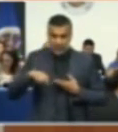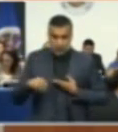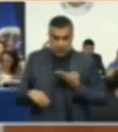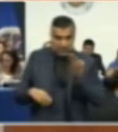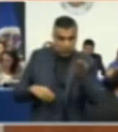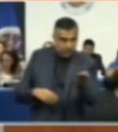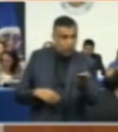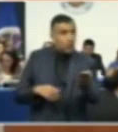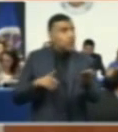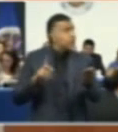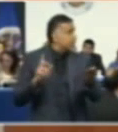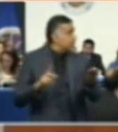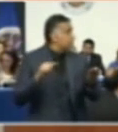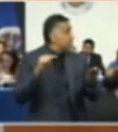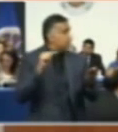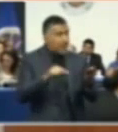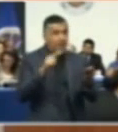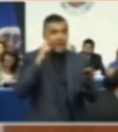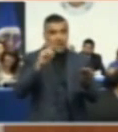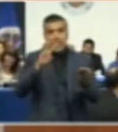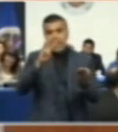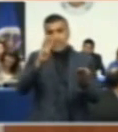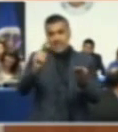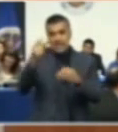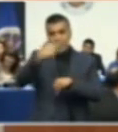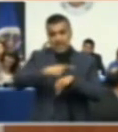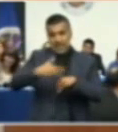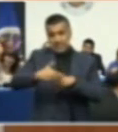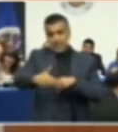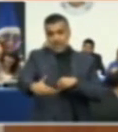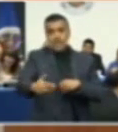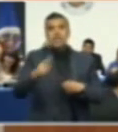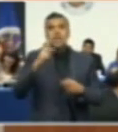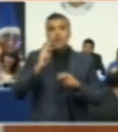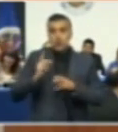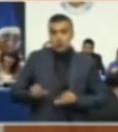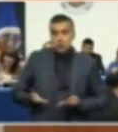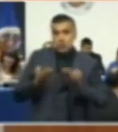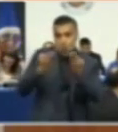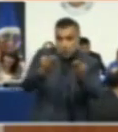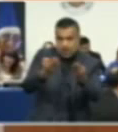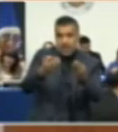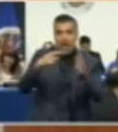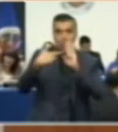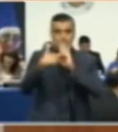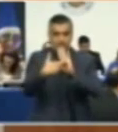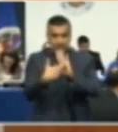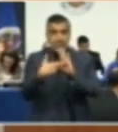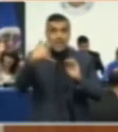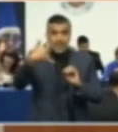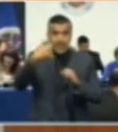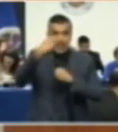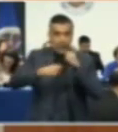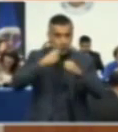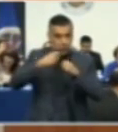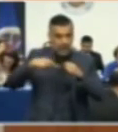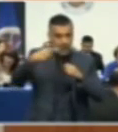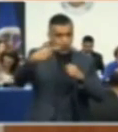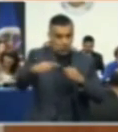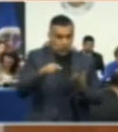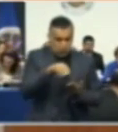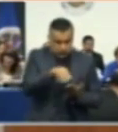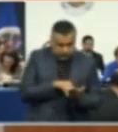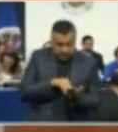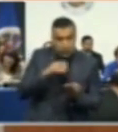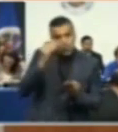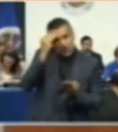Pleno, precisamente para que en 60 días se nombren a los representantes y en un año se emita un informe